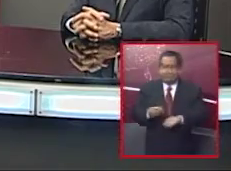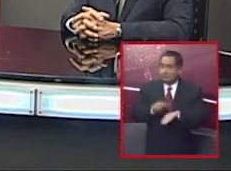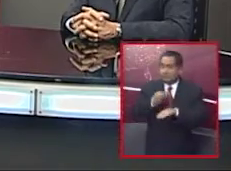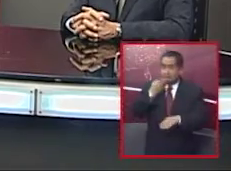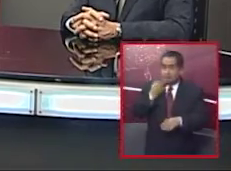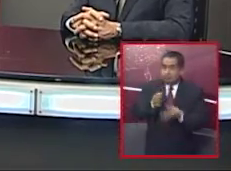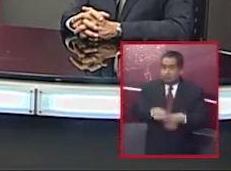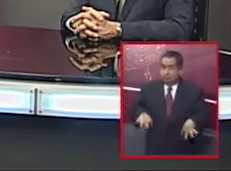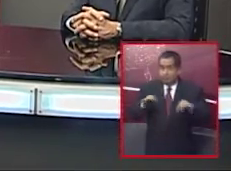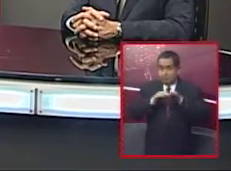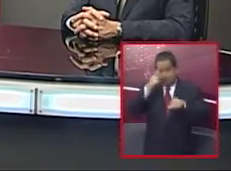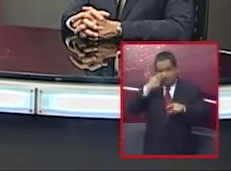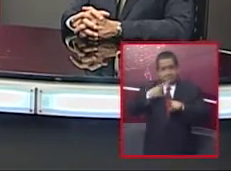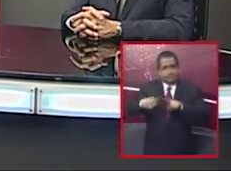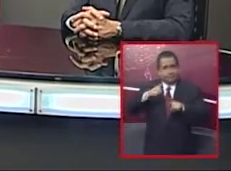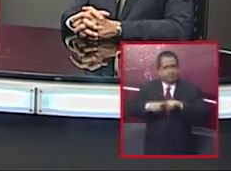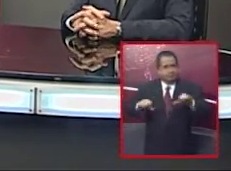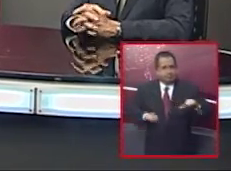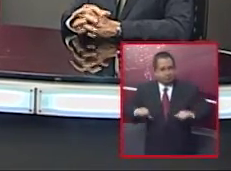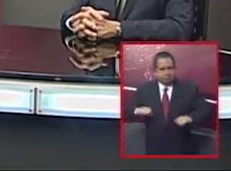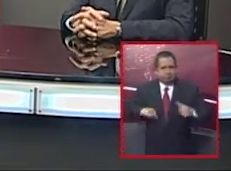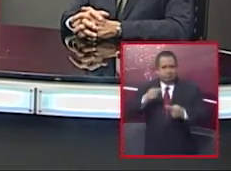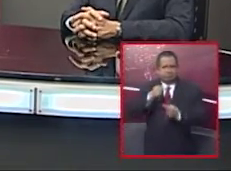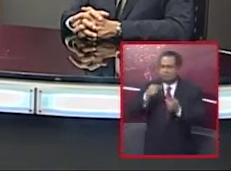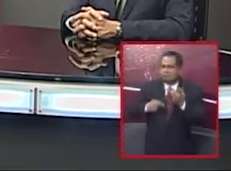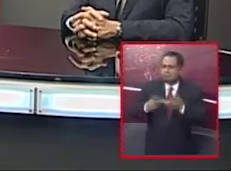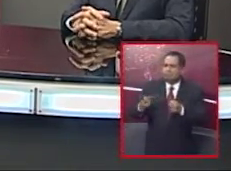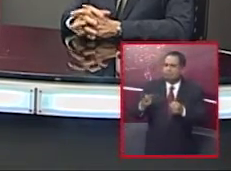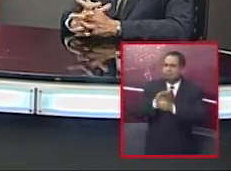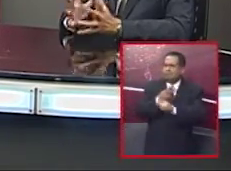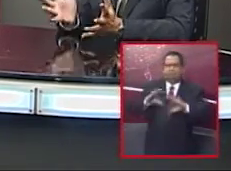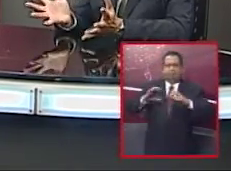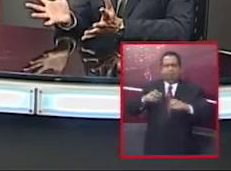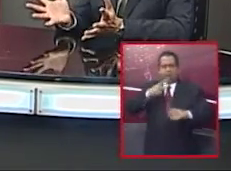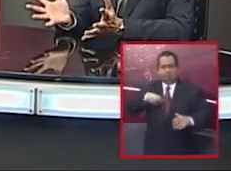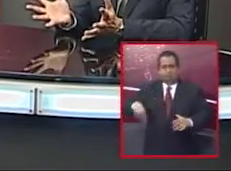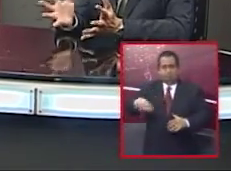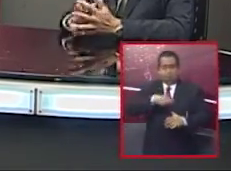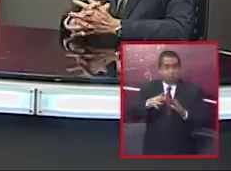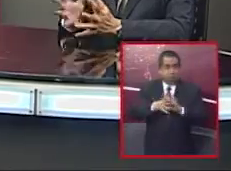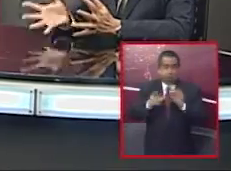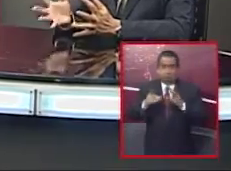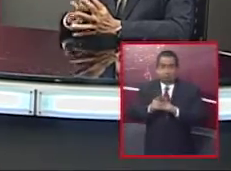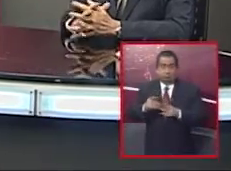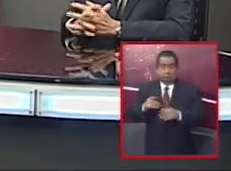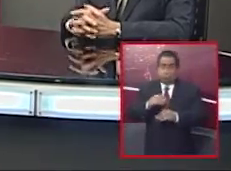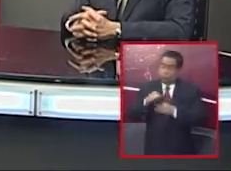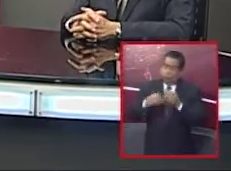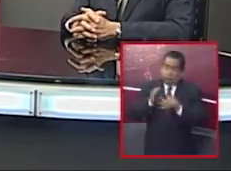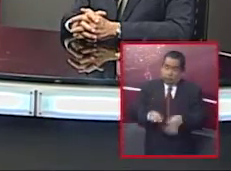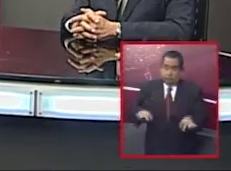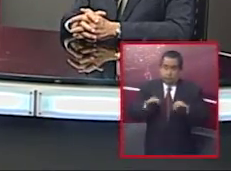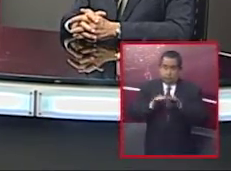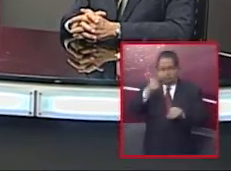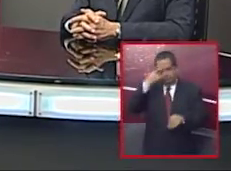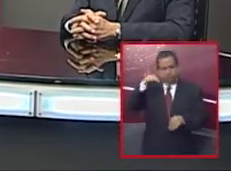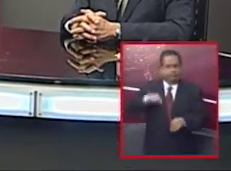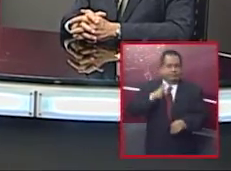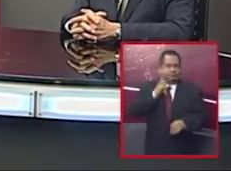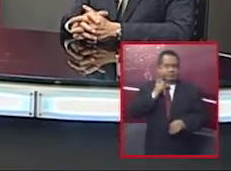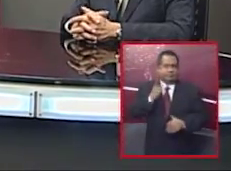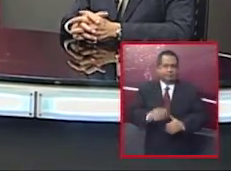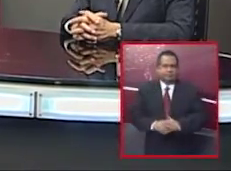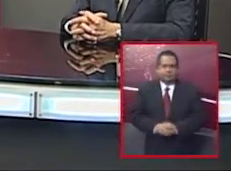importante para las actividades de lo que sucede en el Congreso Legislativo en general y particularmente en la Cámara de